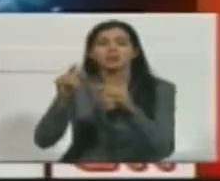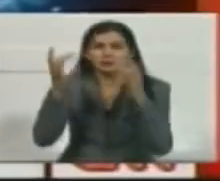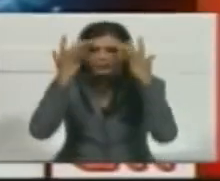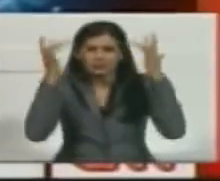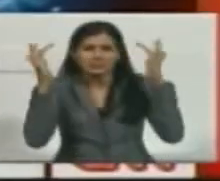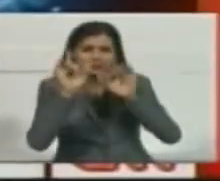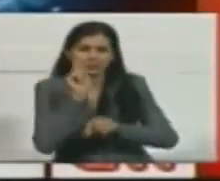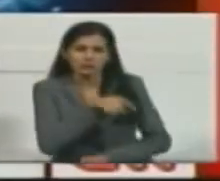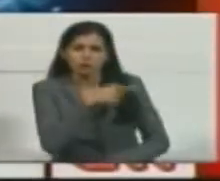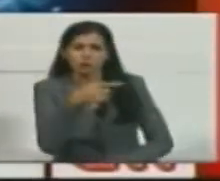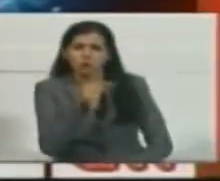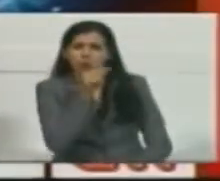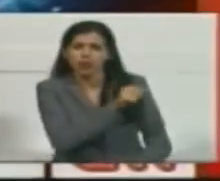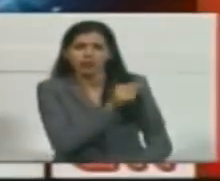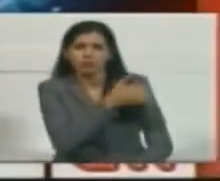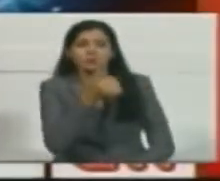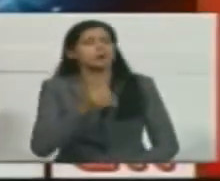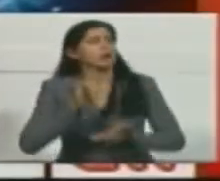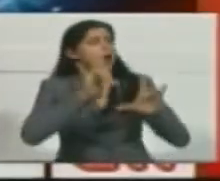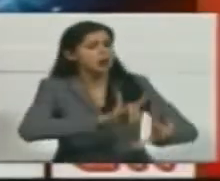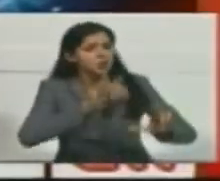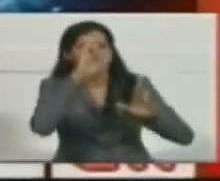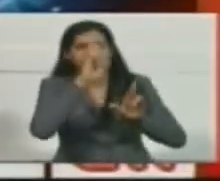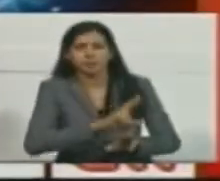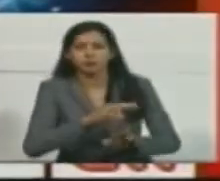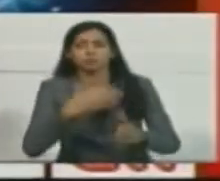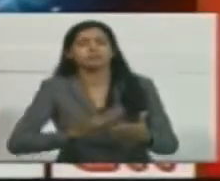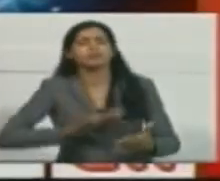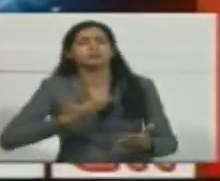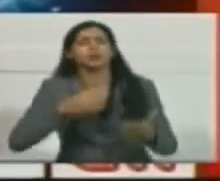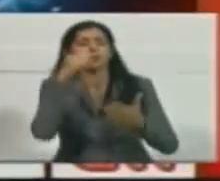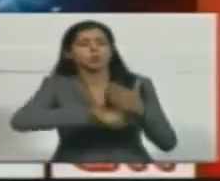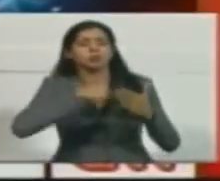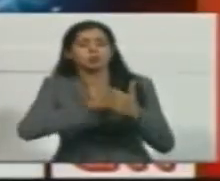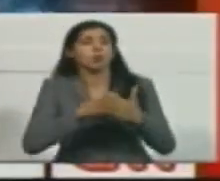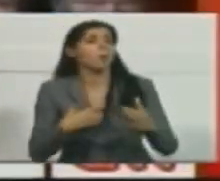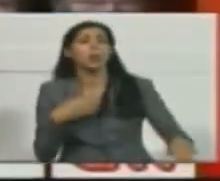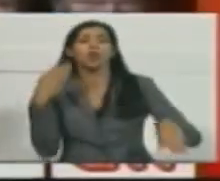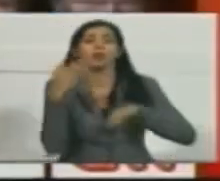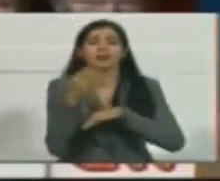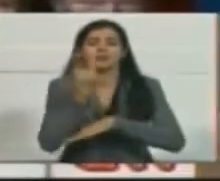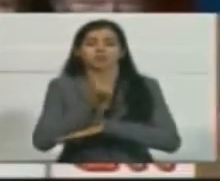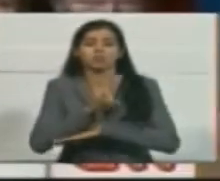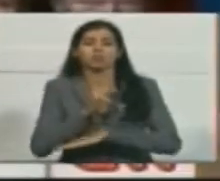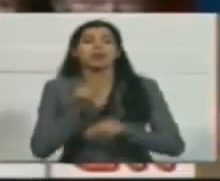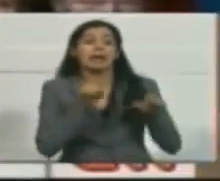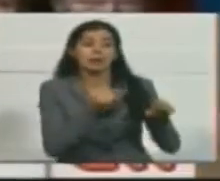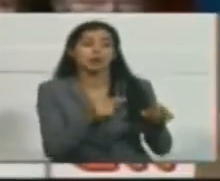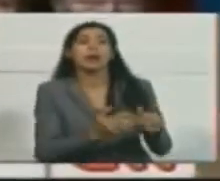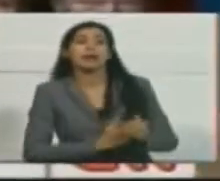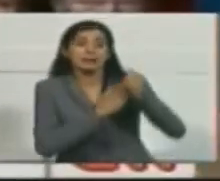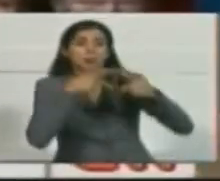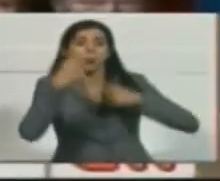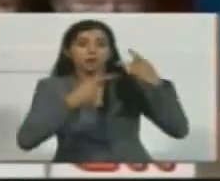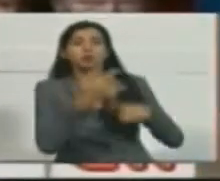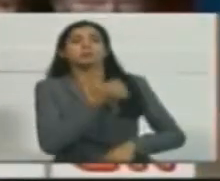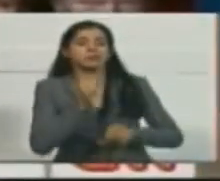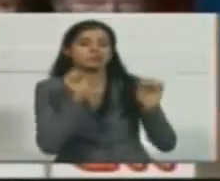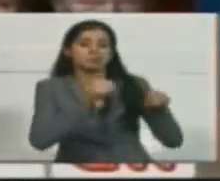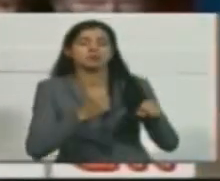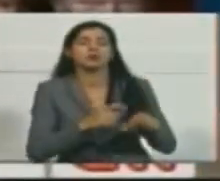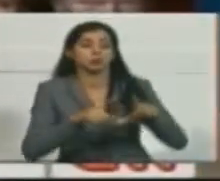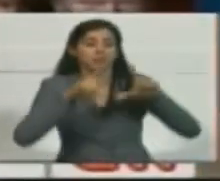Tengo cariño y respeto a todos y valoro su lucha durante estos años. Yo no he podido estar en Venezuela y yo he andado a la cara. Pero existe. Pero líder político. La capacidad para integrarlo. El